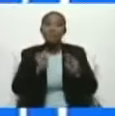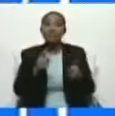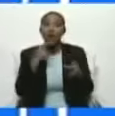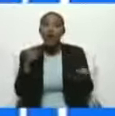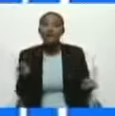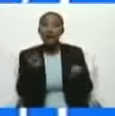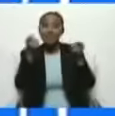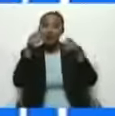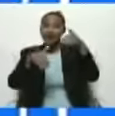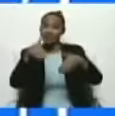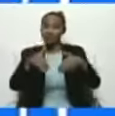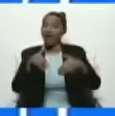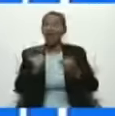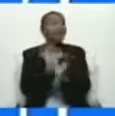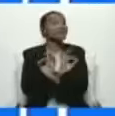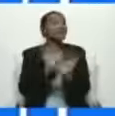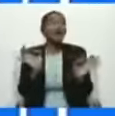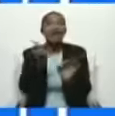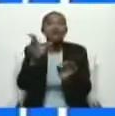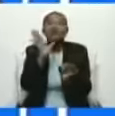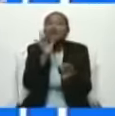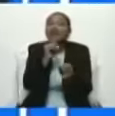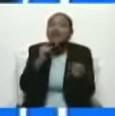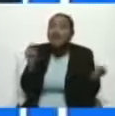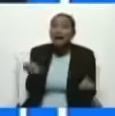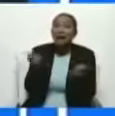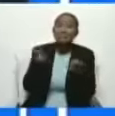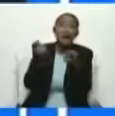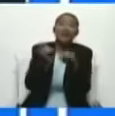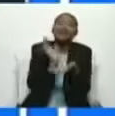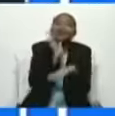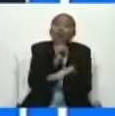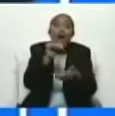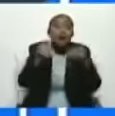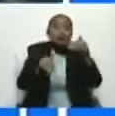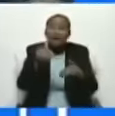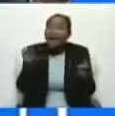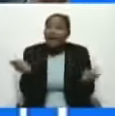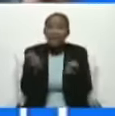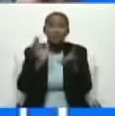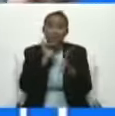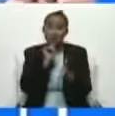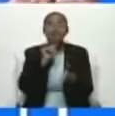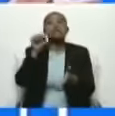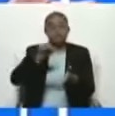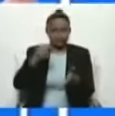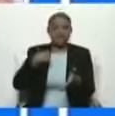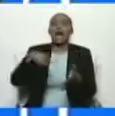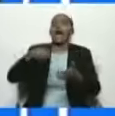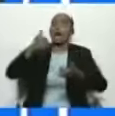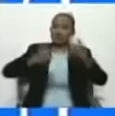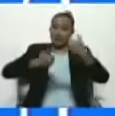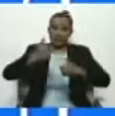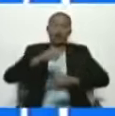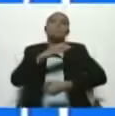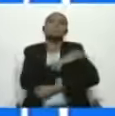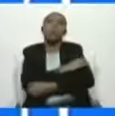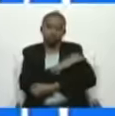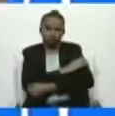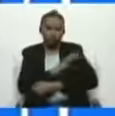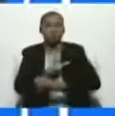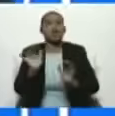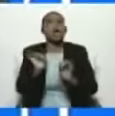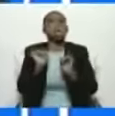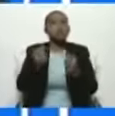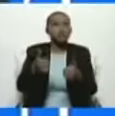electoral. Ellos no tienen una campaña electoral. Hay candidatos de oposición que sí están en campaña